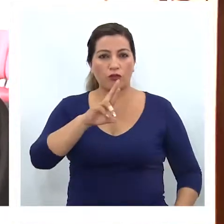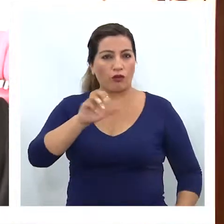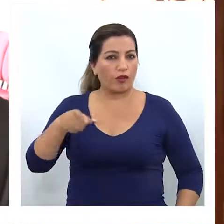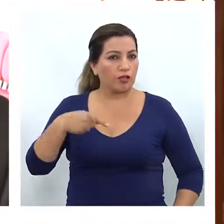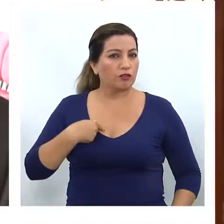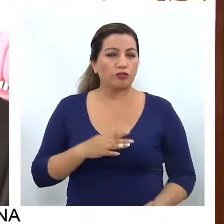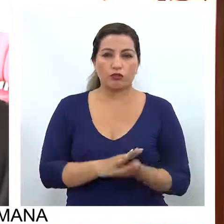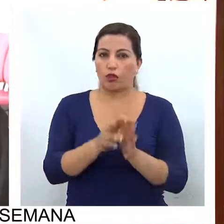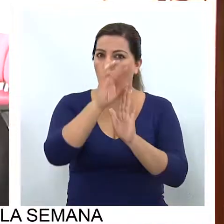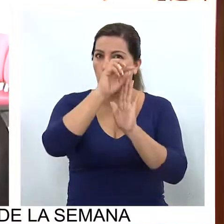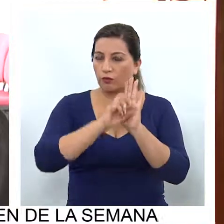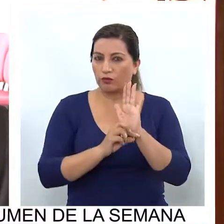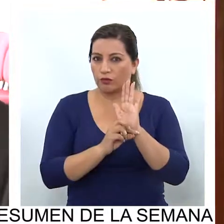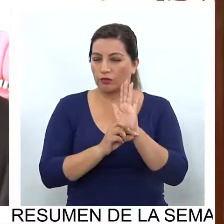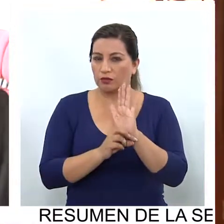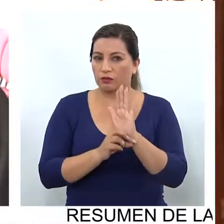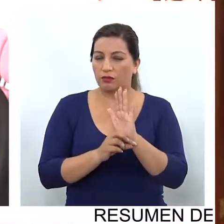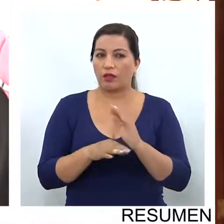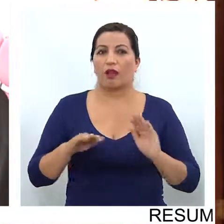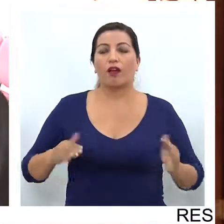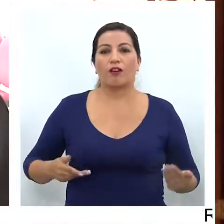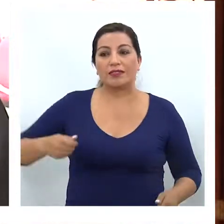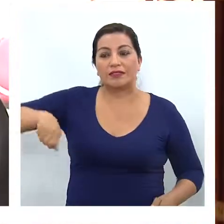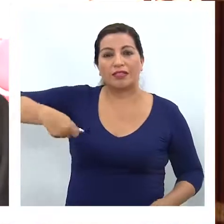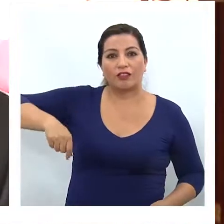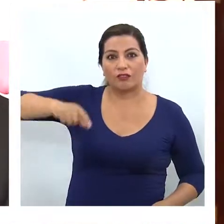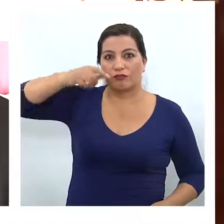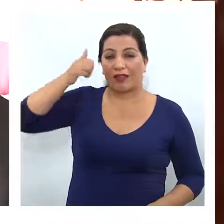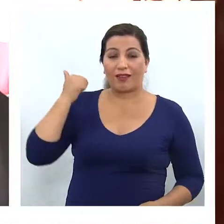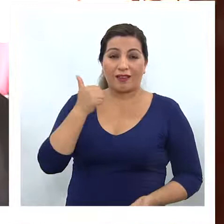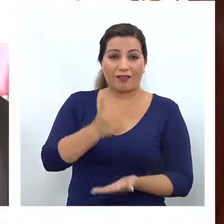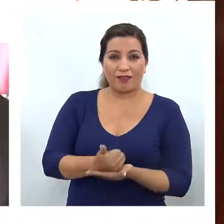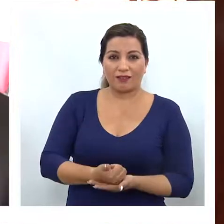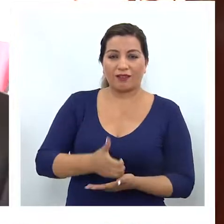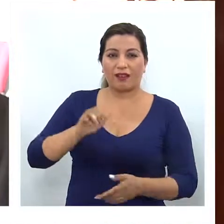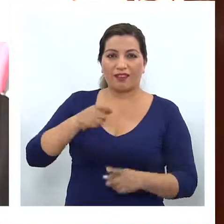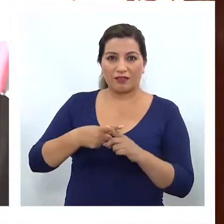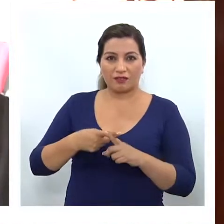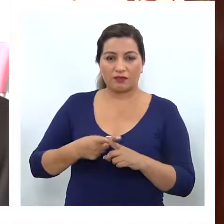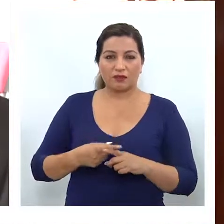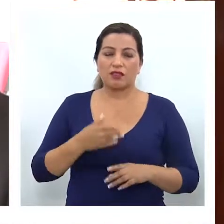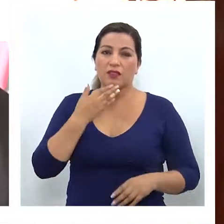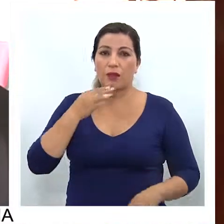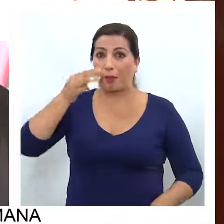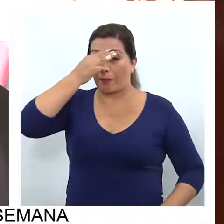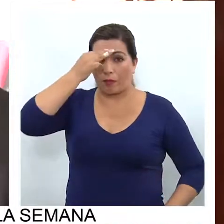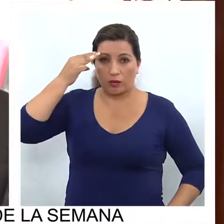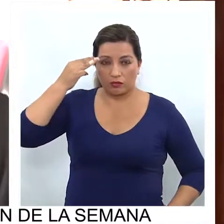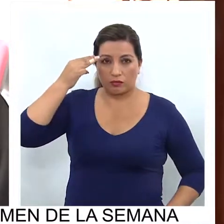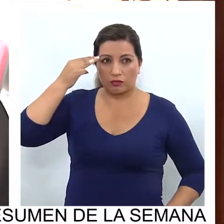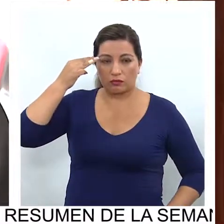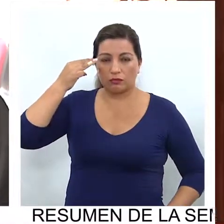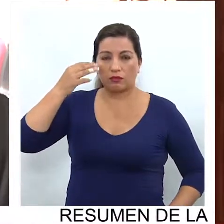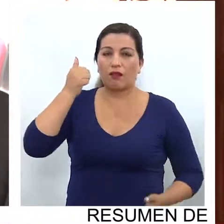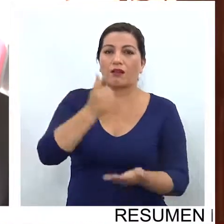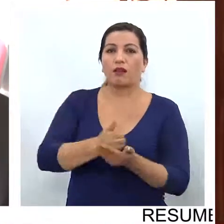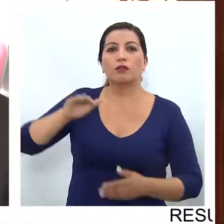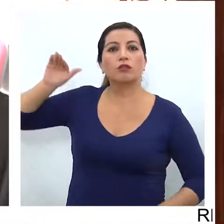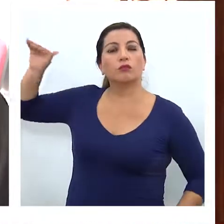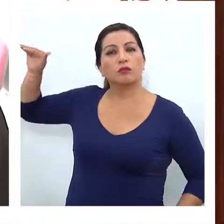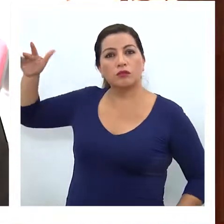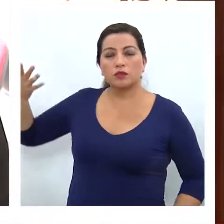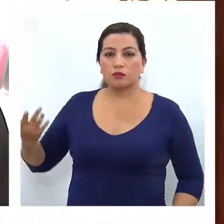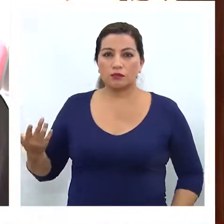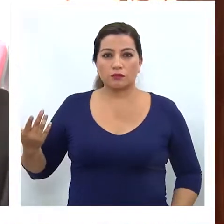de la integración del exalcalde Jorge Soria. Ahora el senador, estuvieron presentes el senador, estuvieron el alcalde Mauro Soria, estuvo el alcalde de alto